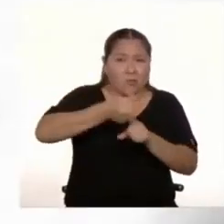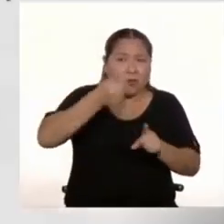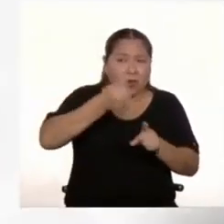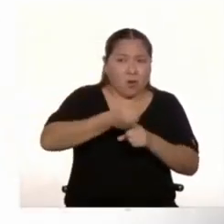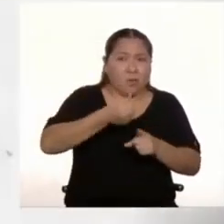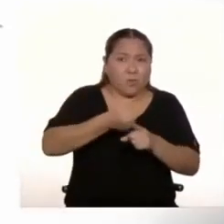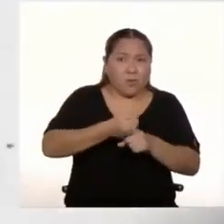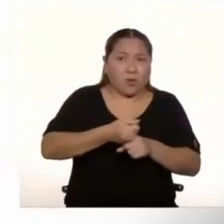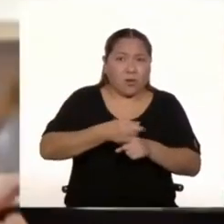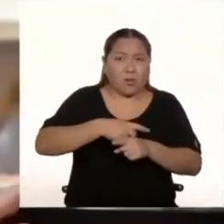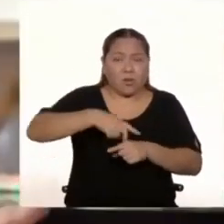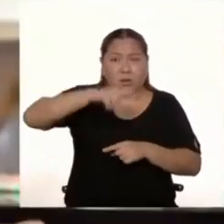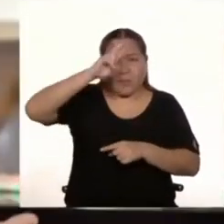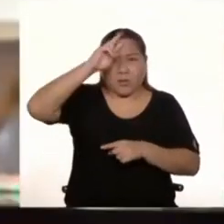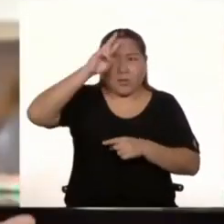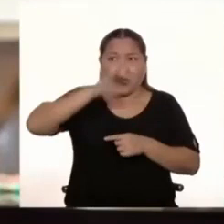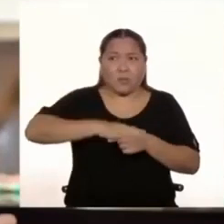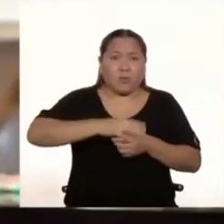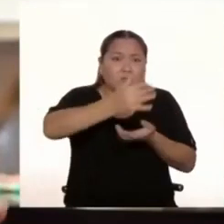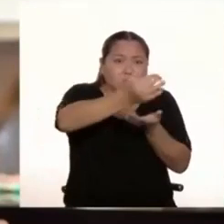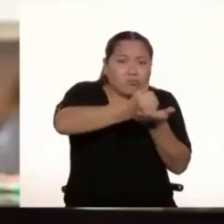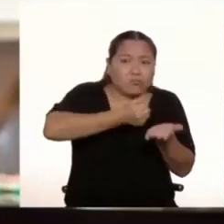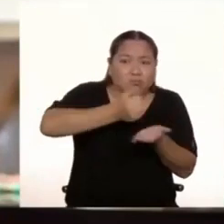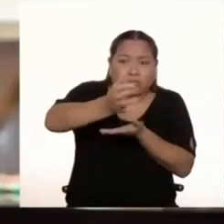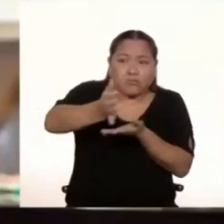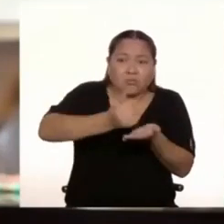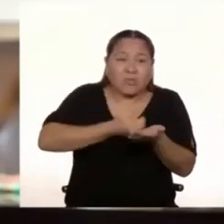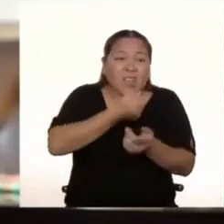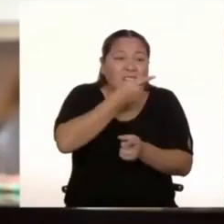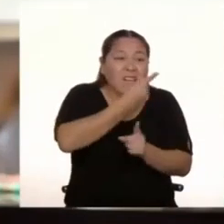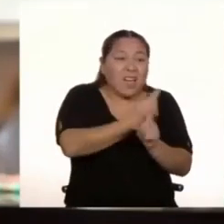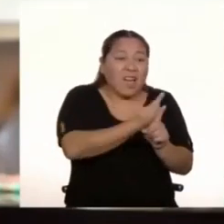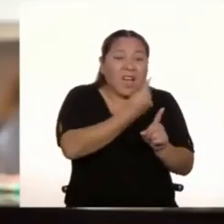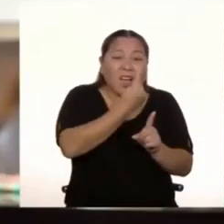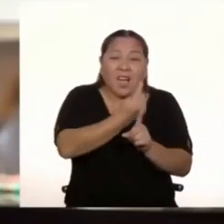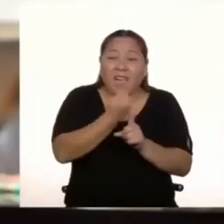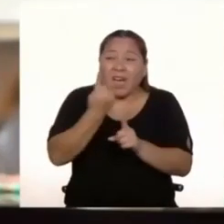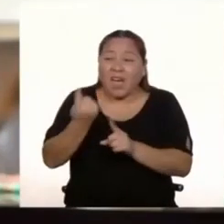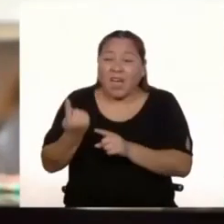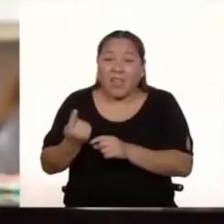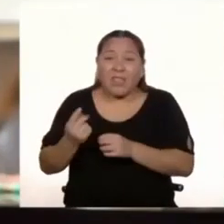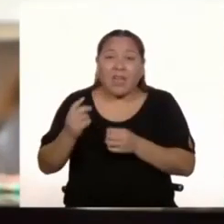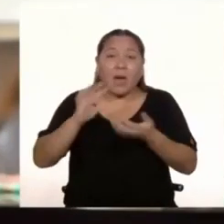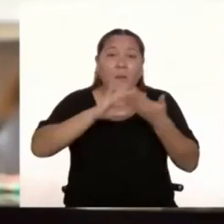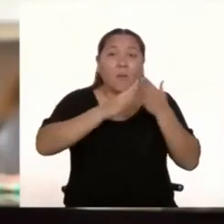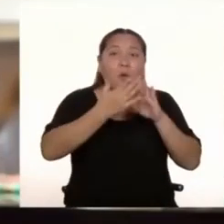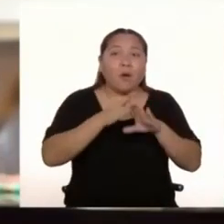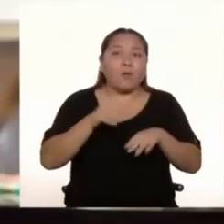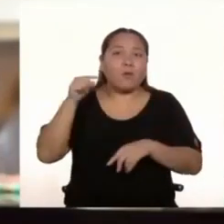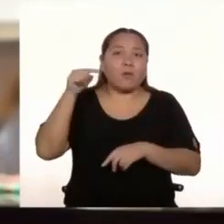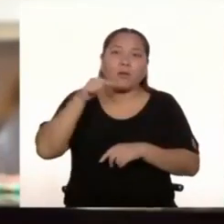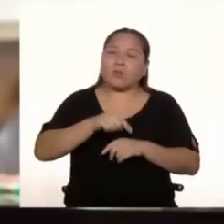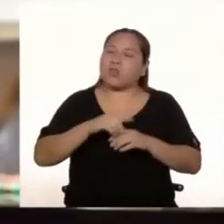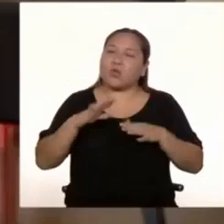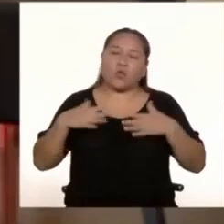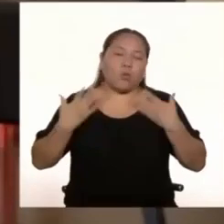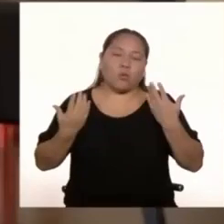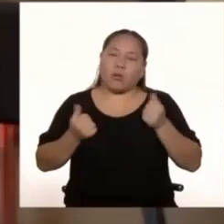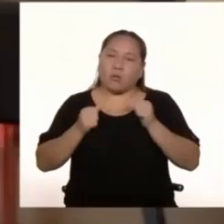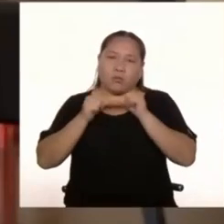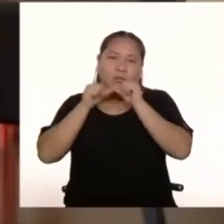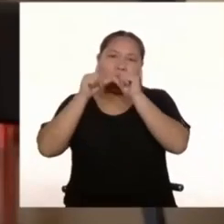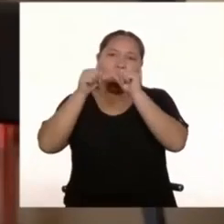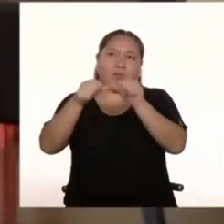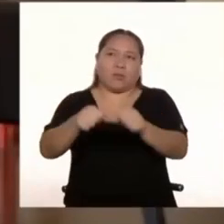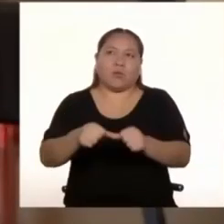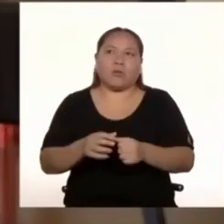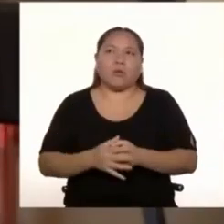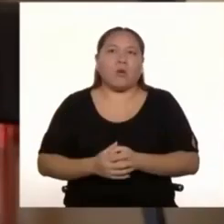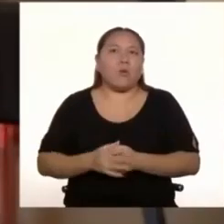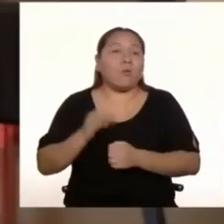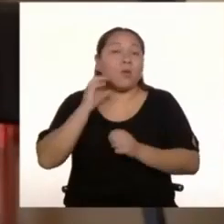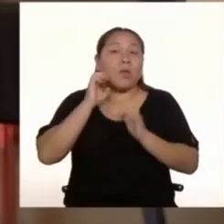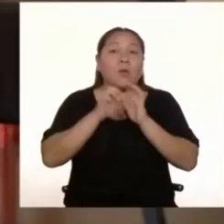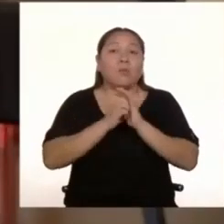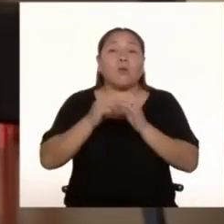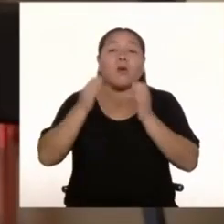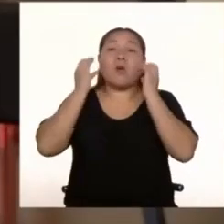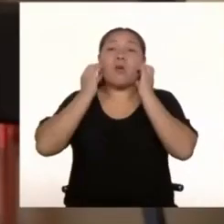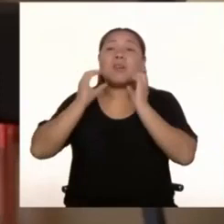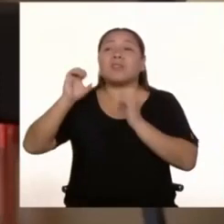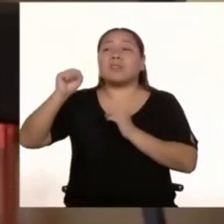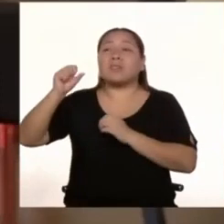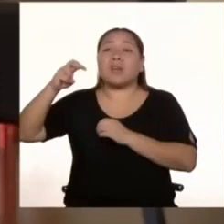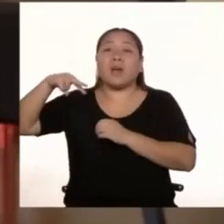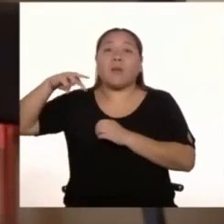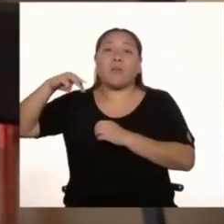guerra de recursos, digamos, de los pueblos, estas maquinarias, la expedición de San Martín y